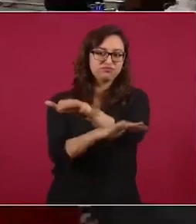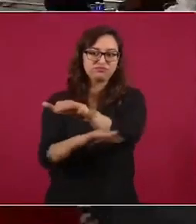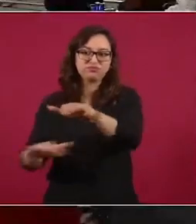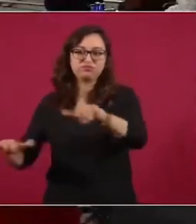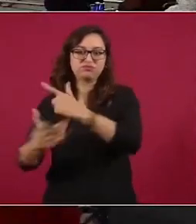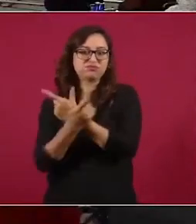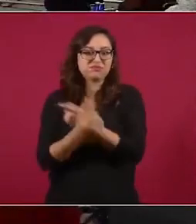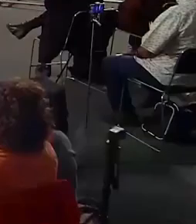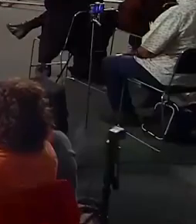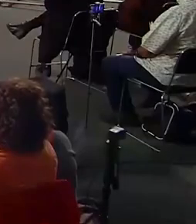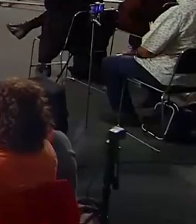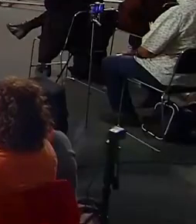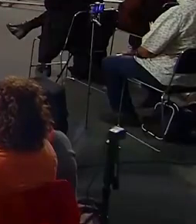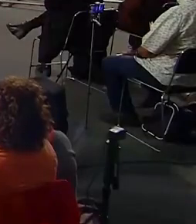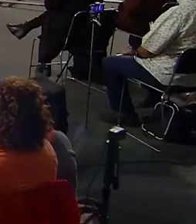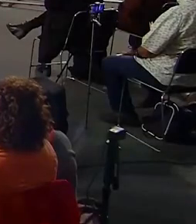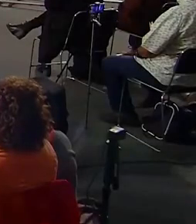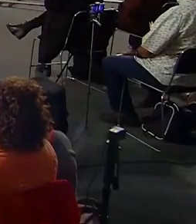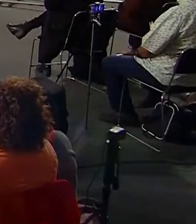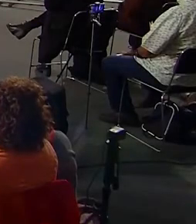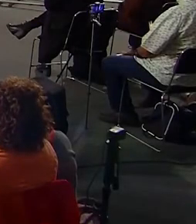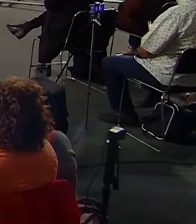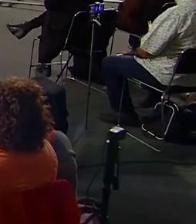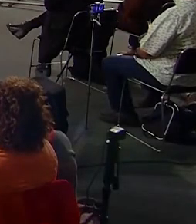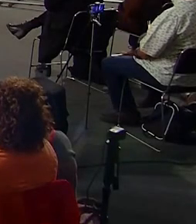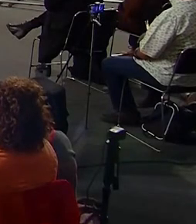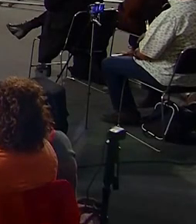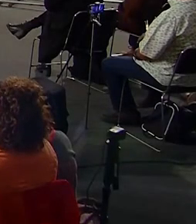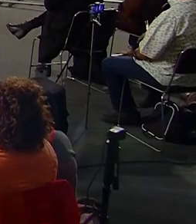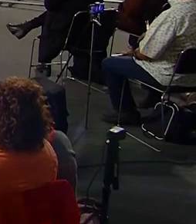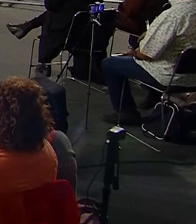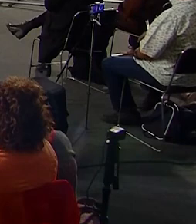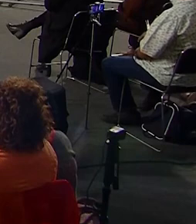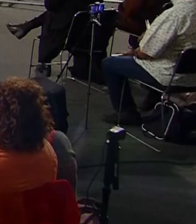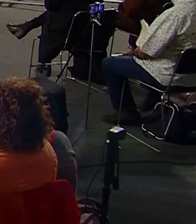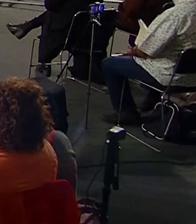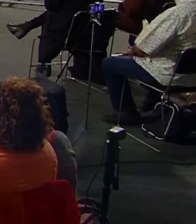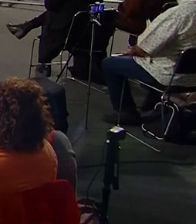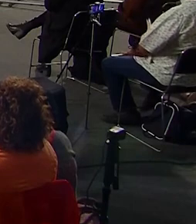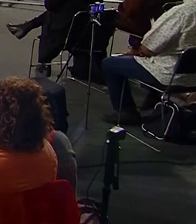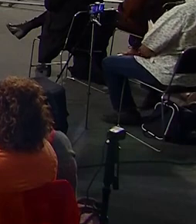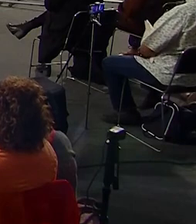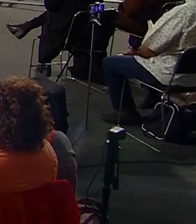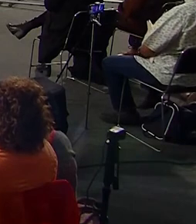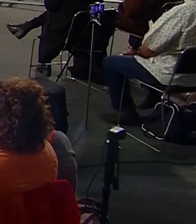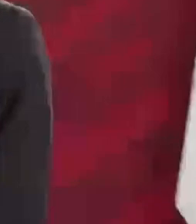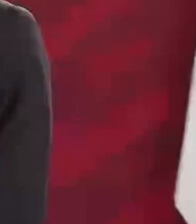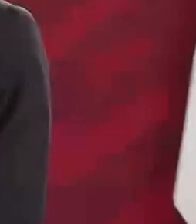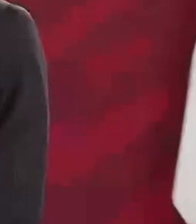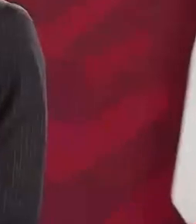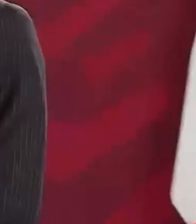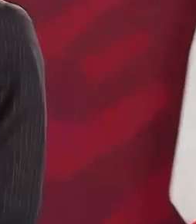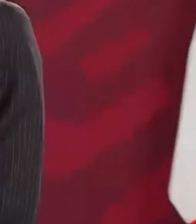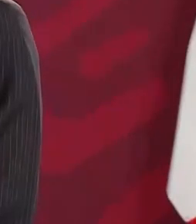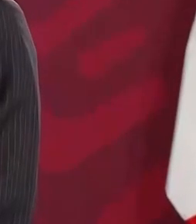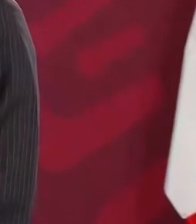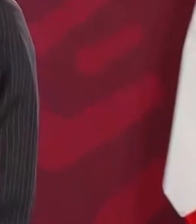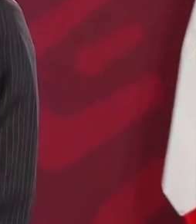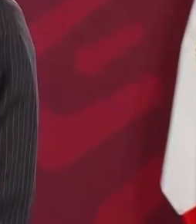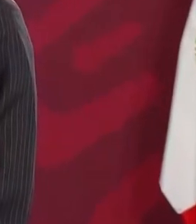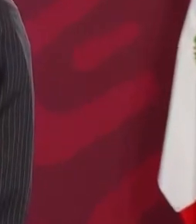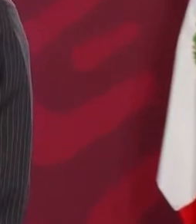Eso es lo que estamos haciendo. Yo vi seguramente lo que tú